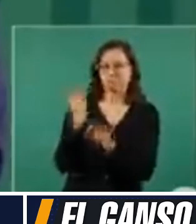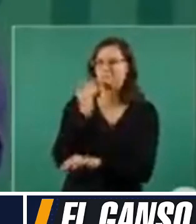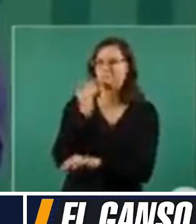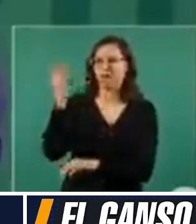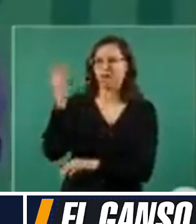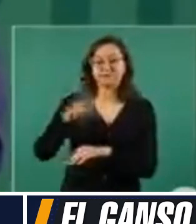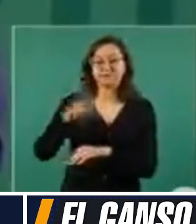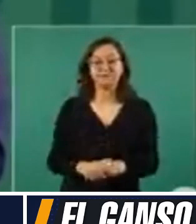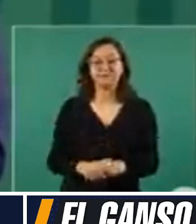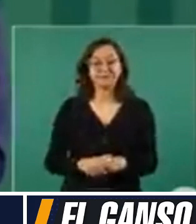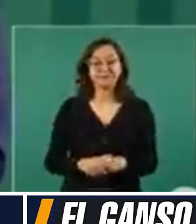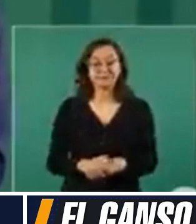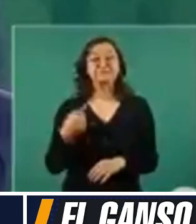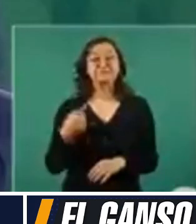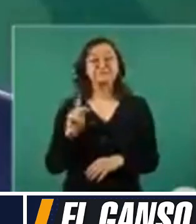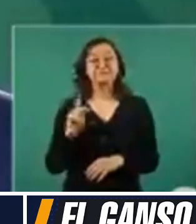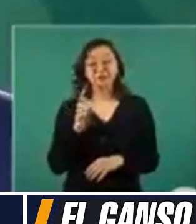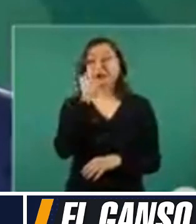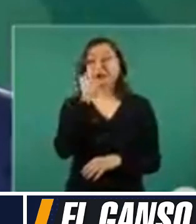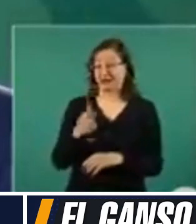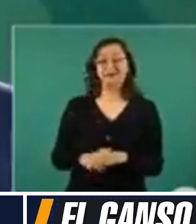Pero miren los bandazos.